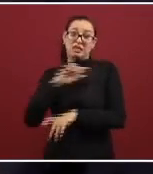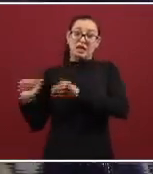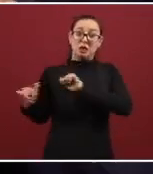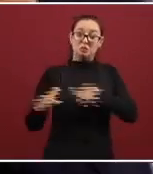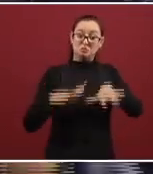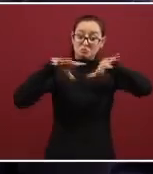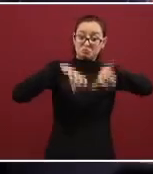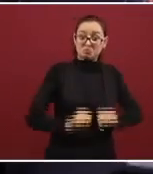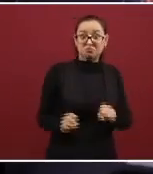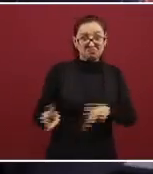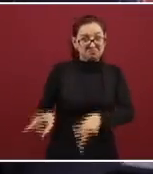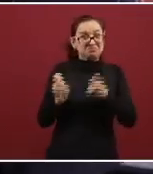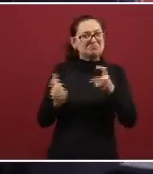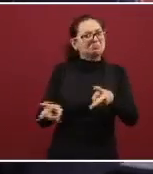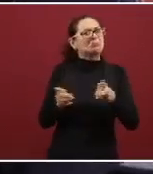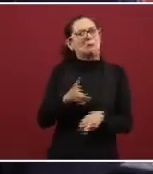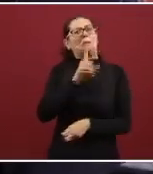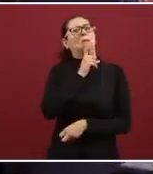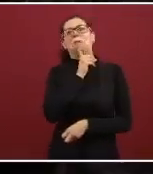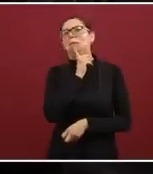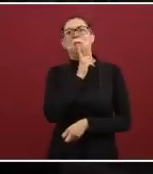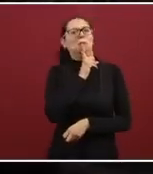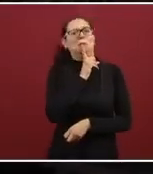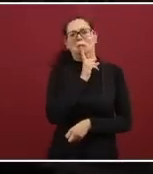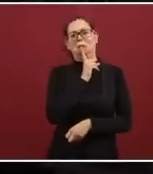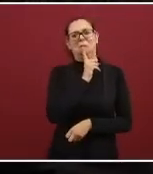Lo podemos ver